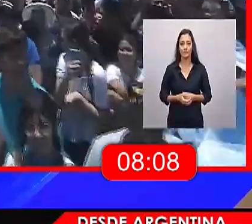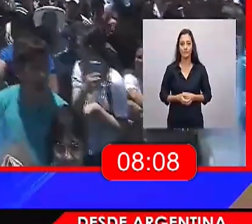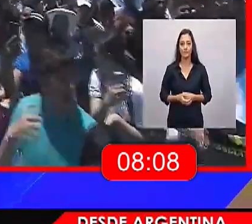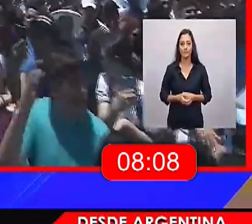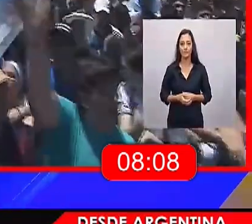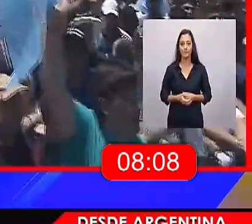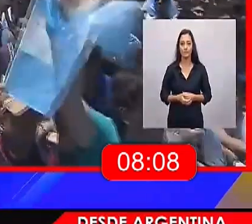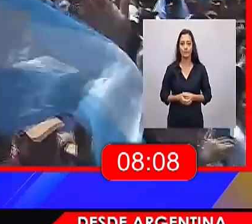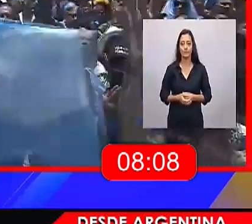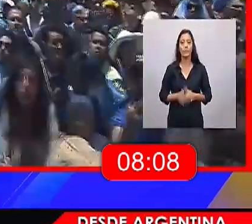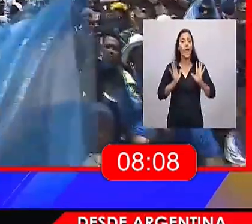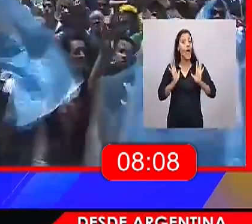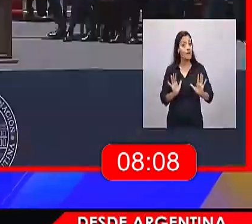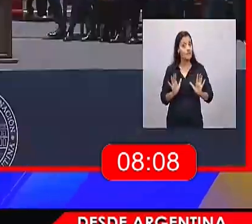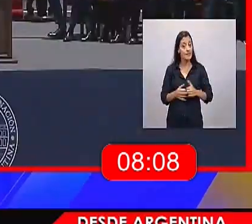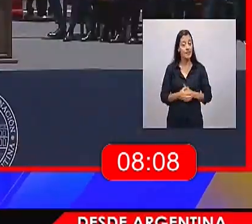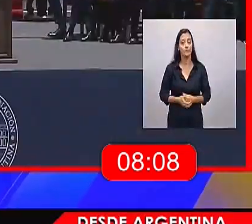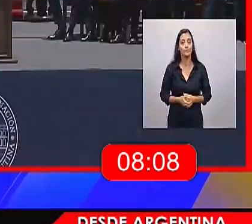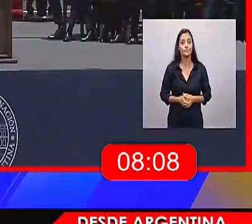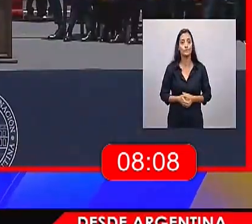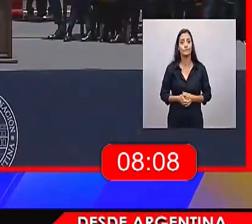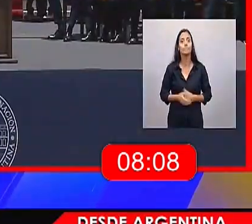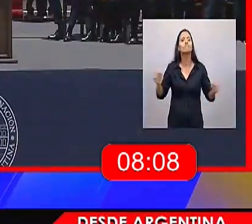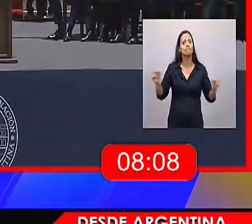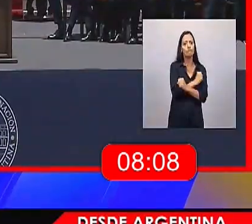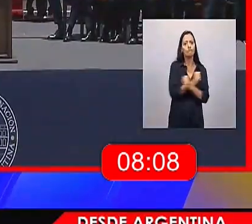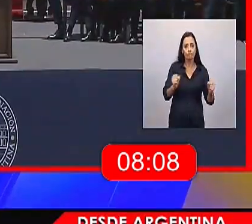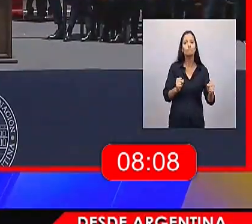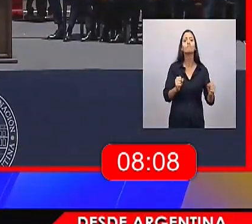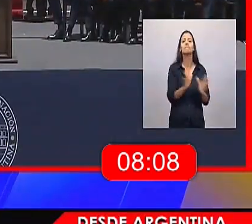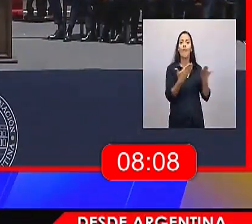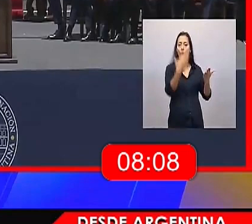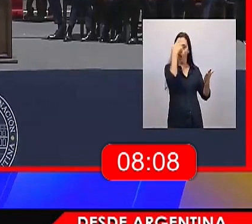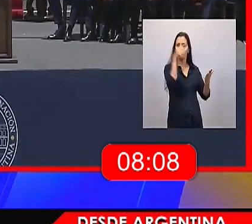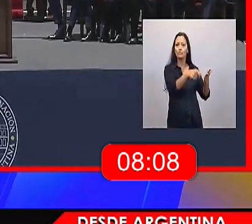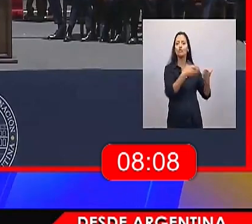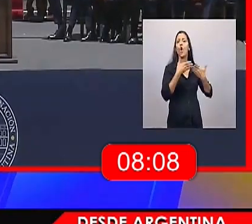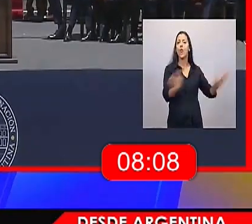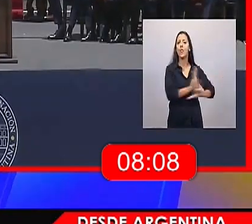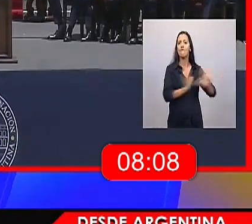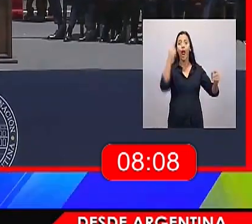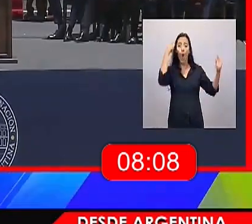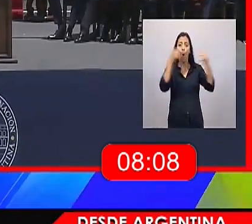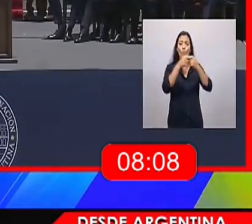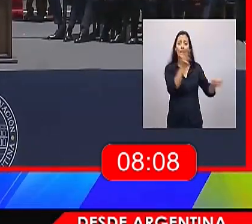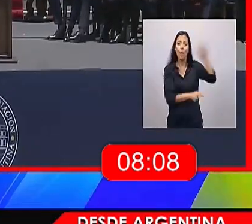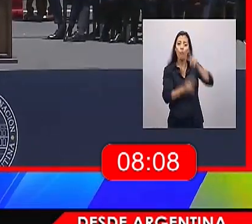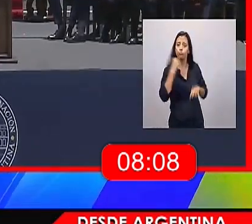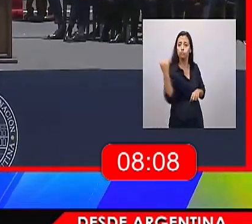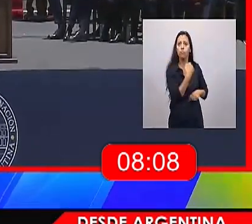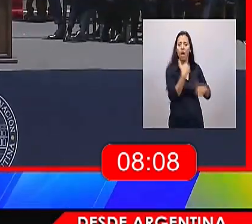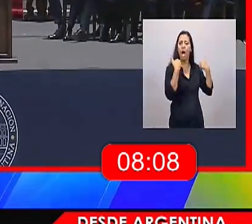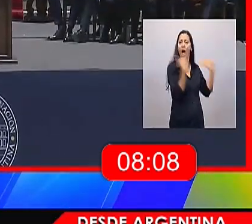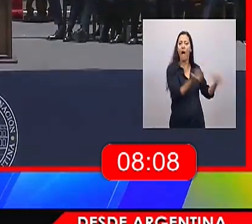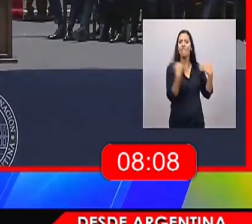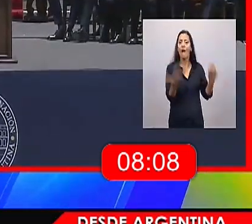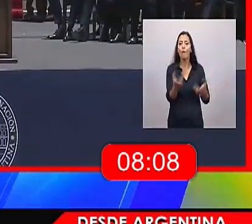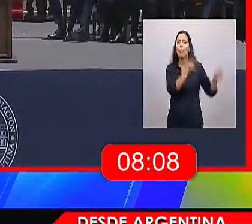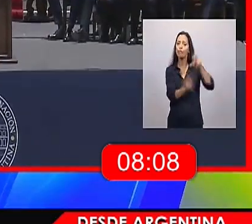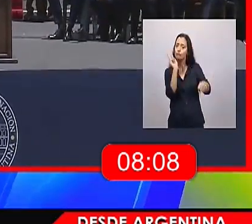de la perspectiva argentina respecto a este shock anunciado por el nuevo presidente?